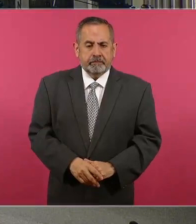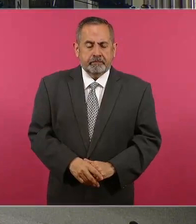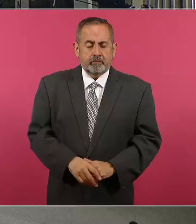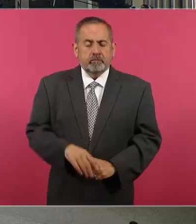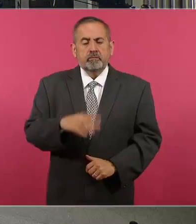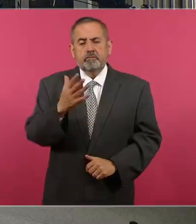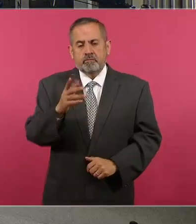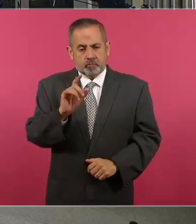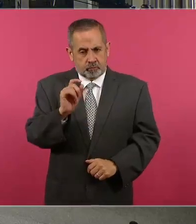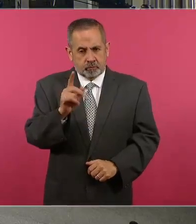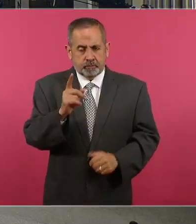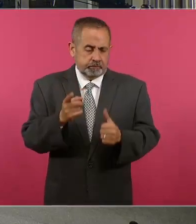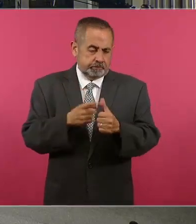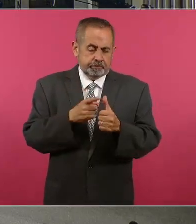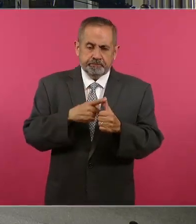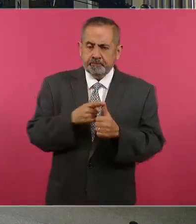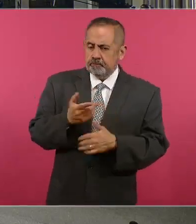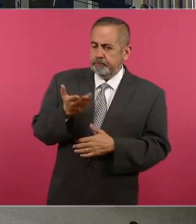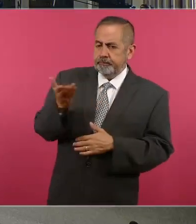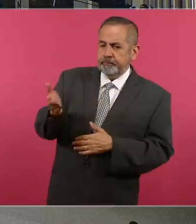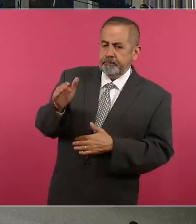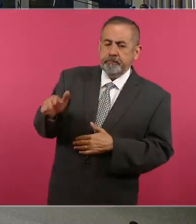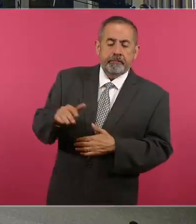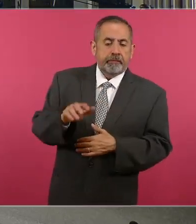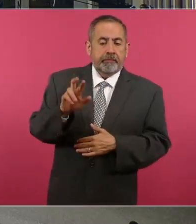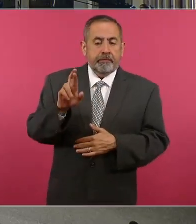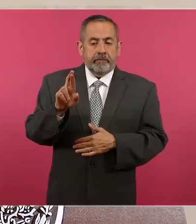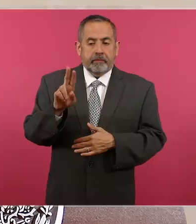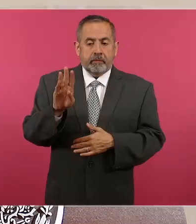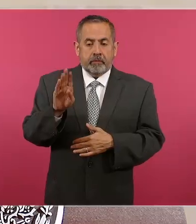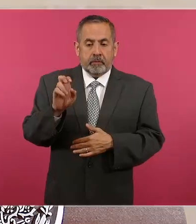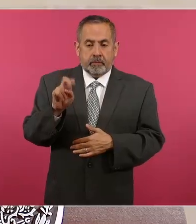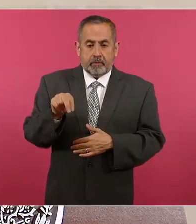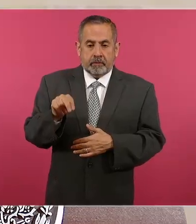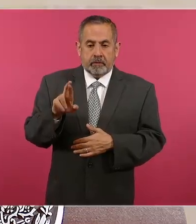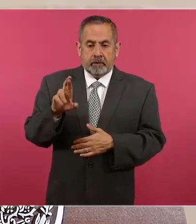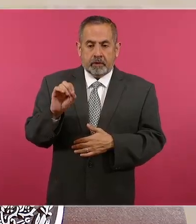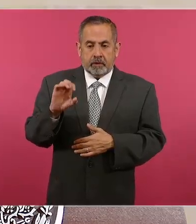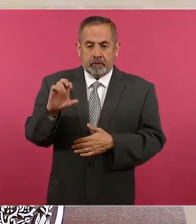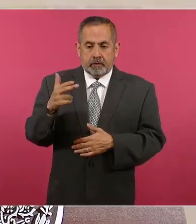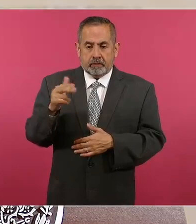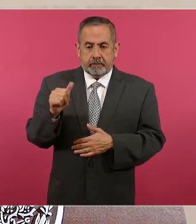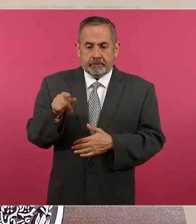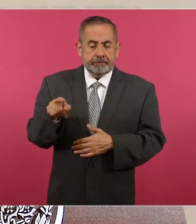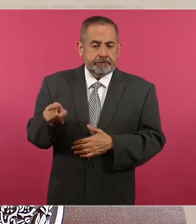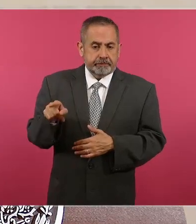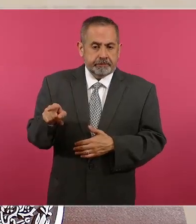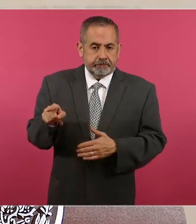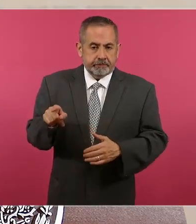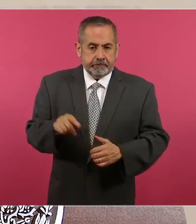pedirle primero a Rubén Rocha que